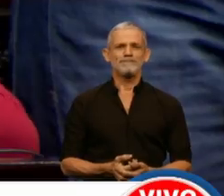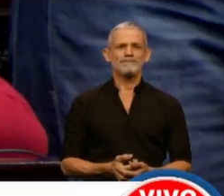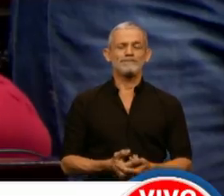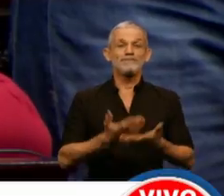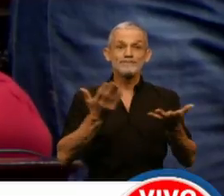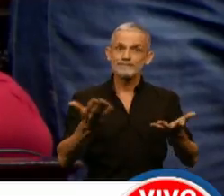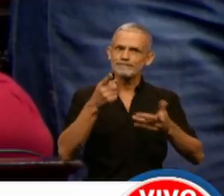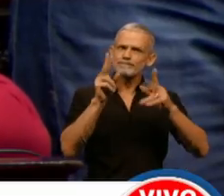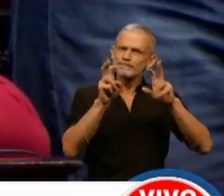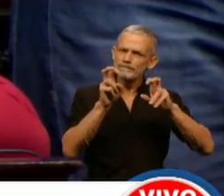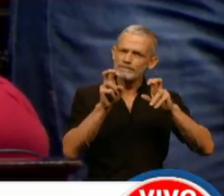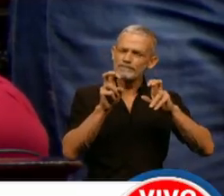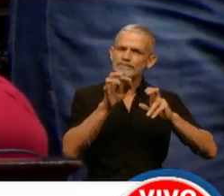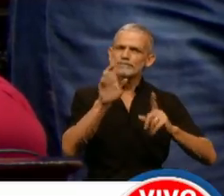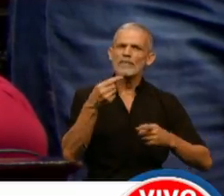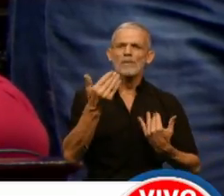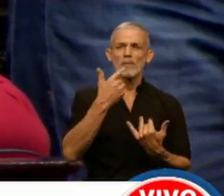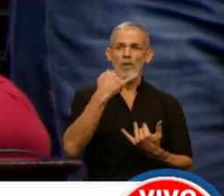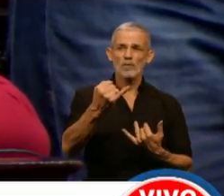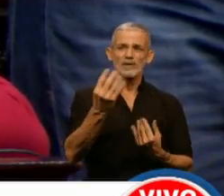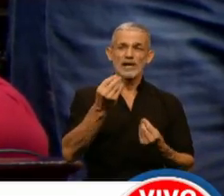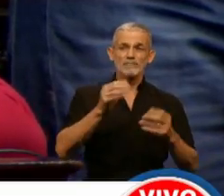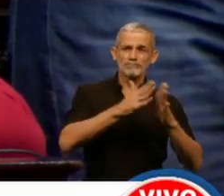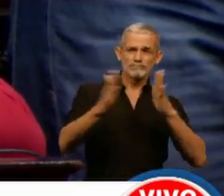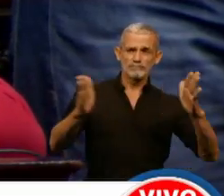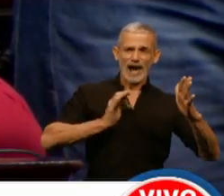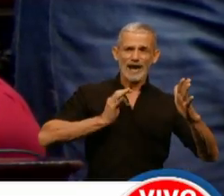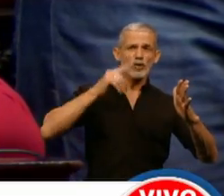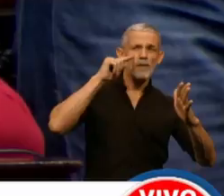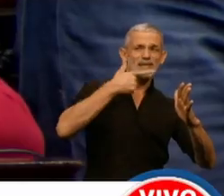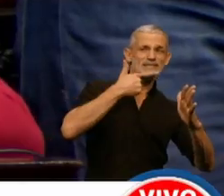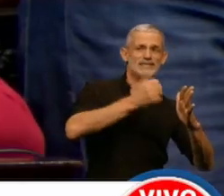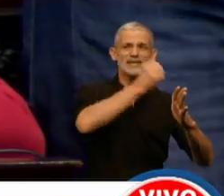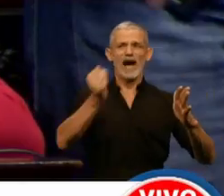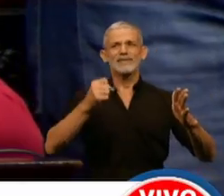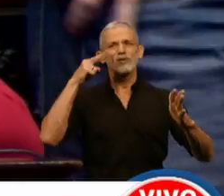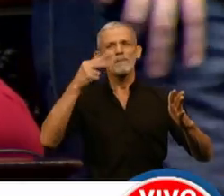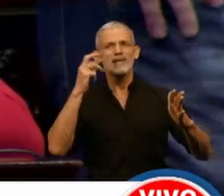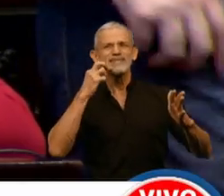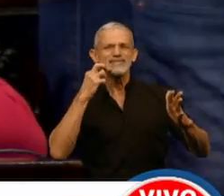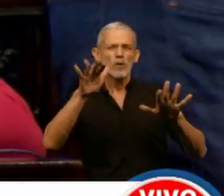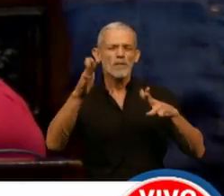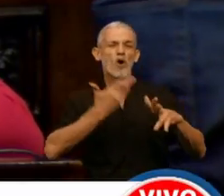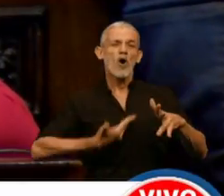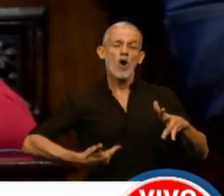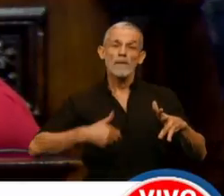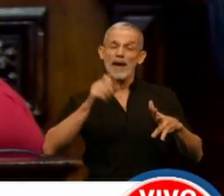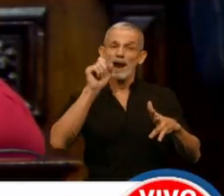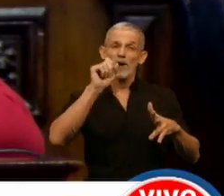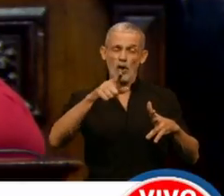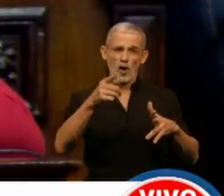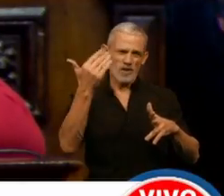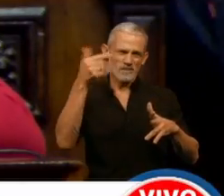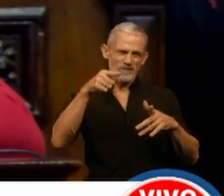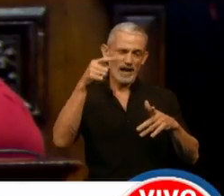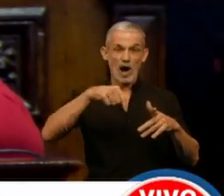una de las cuestiones que podemos decir es que entre el 2017 y el 2019 el gobierno que